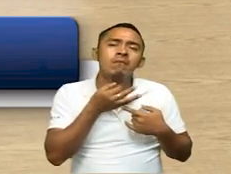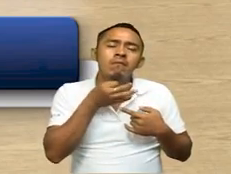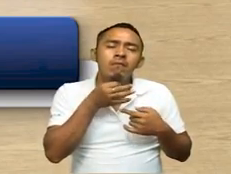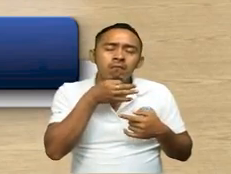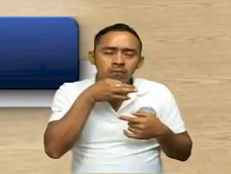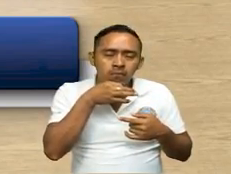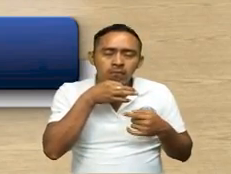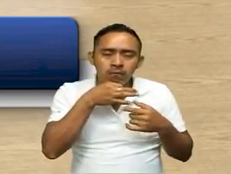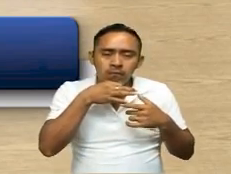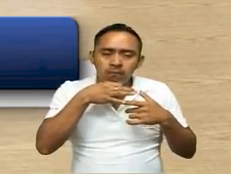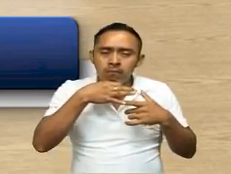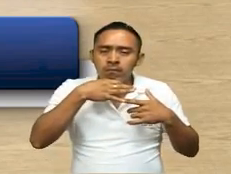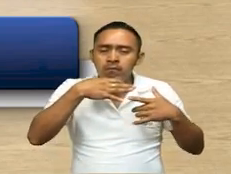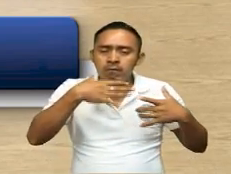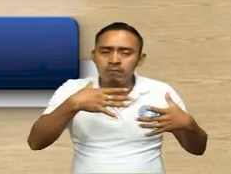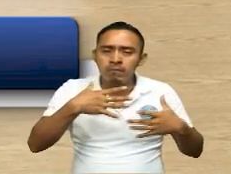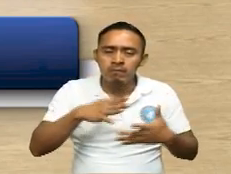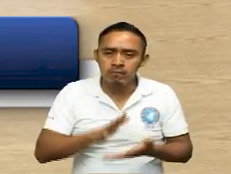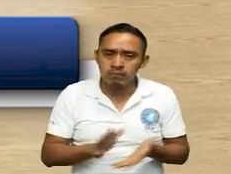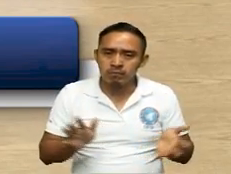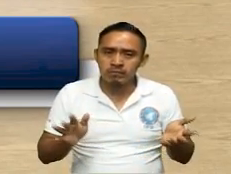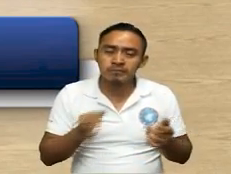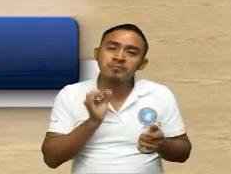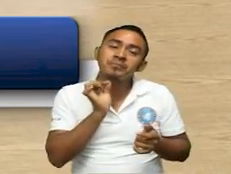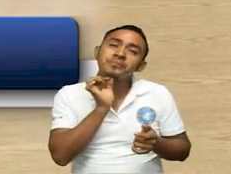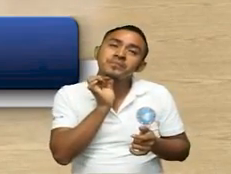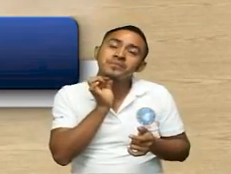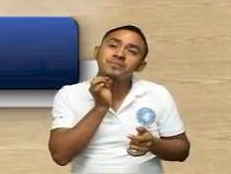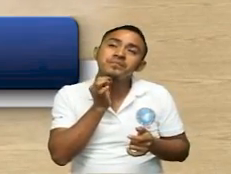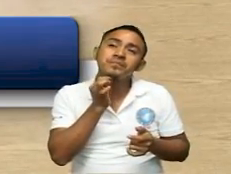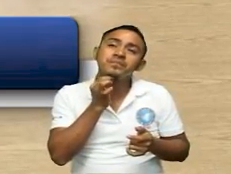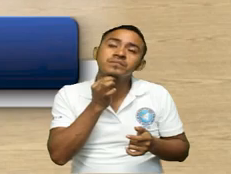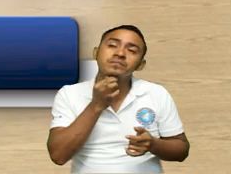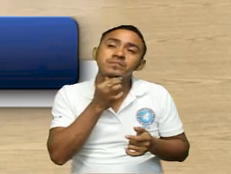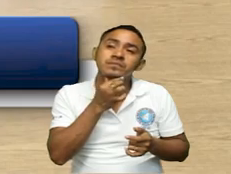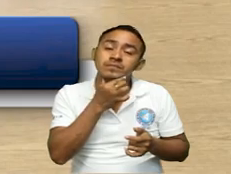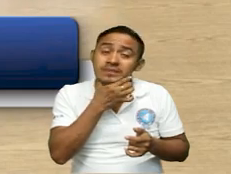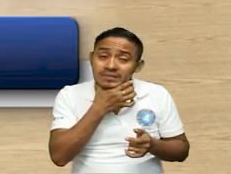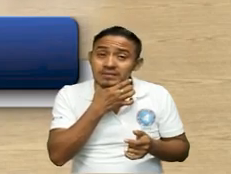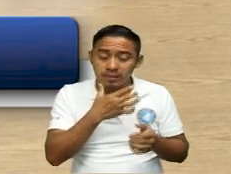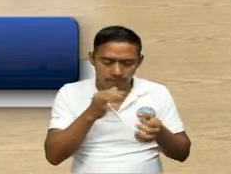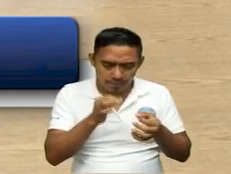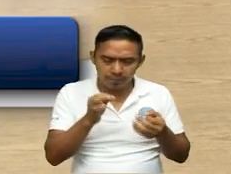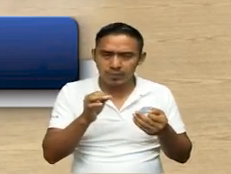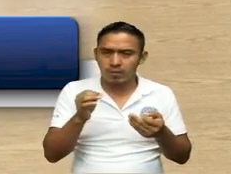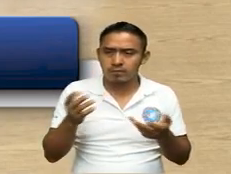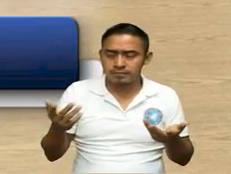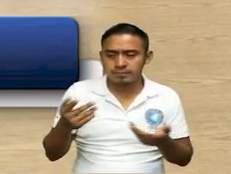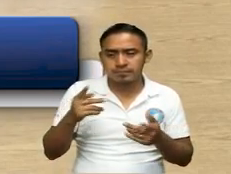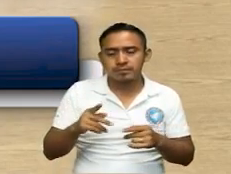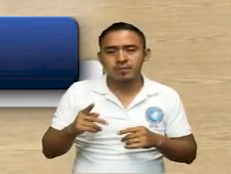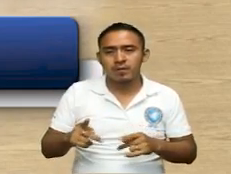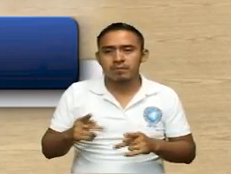creciendo hacia afuera y en el centro se va sanando, ¿ya? Eso es característico de ella, que muchas veces aquí la gente le